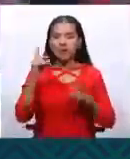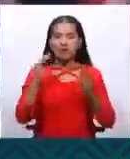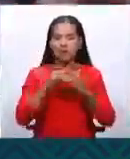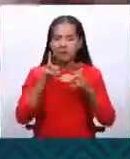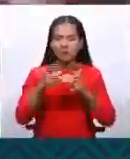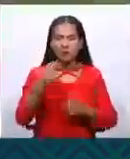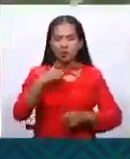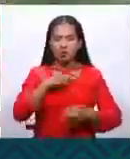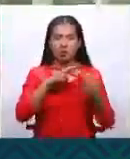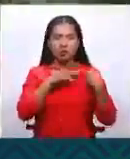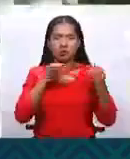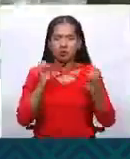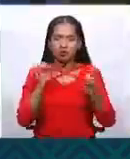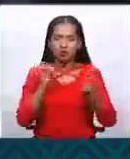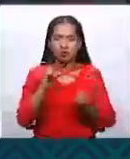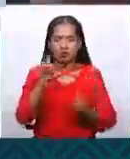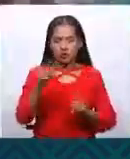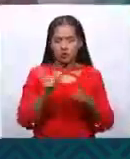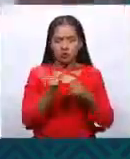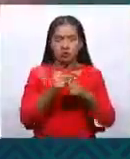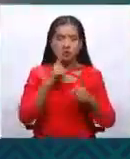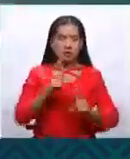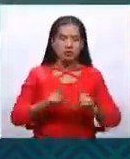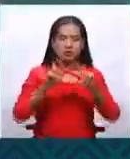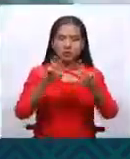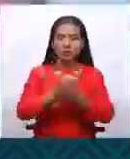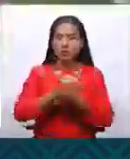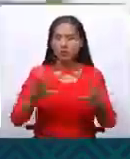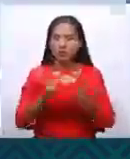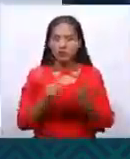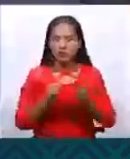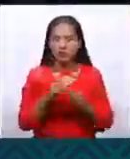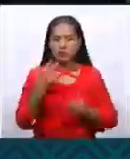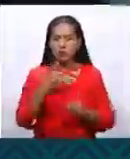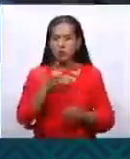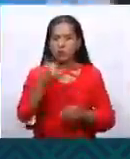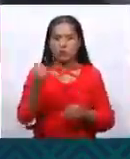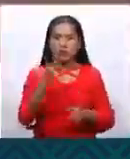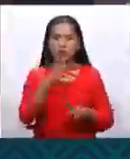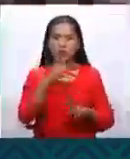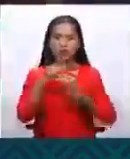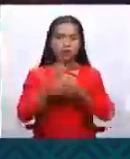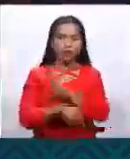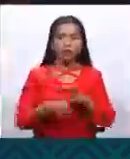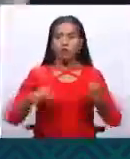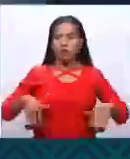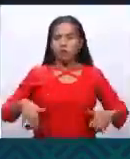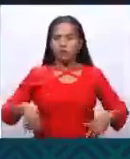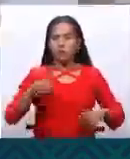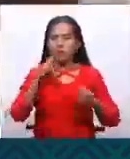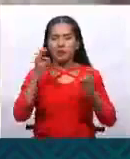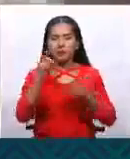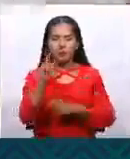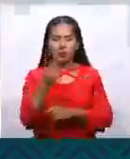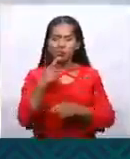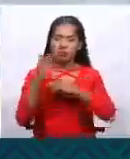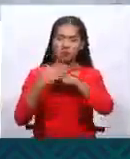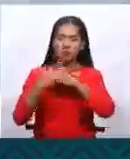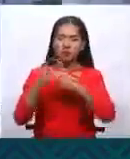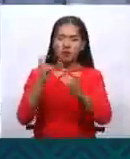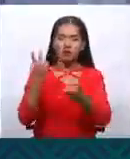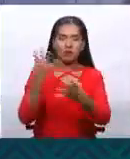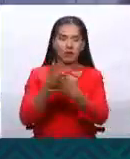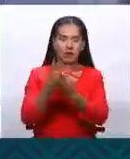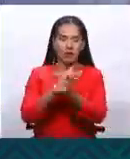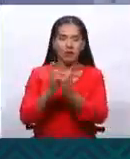desconocemos, no es nuestra tuición esa. Ustedes solo han cumplido con el traslado, ¿no? Exactamente, hemos dado cumplimiento al mandamiento que ordena el traslado en el penal de San Pedro y conforme el